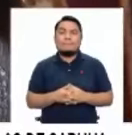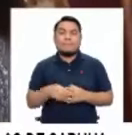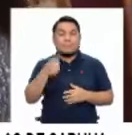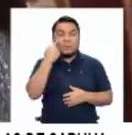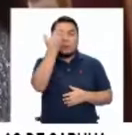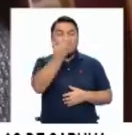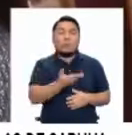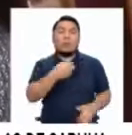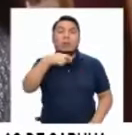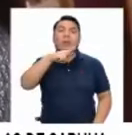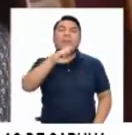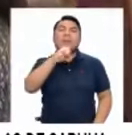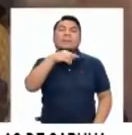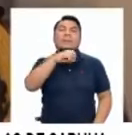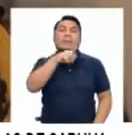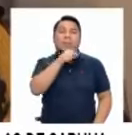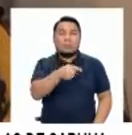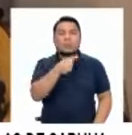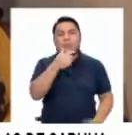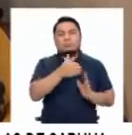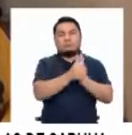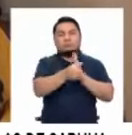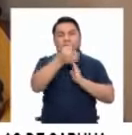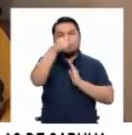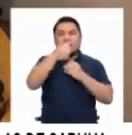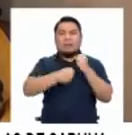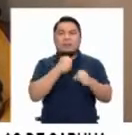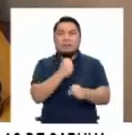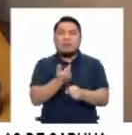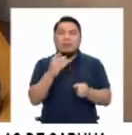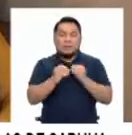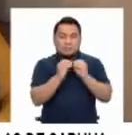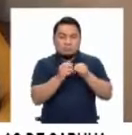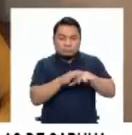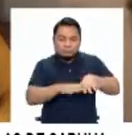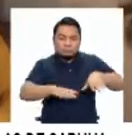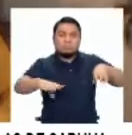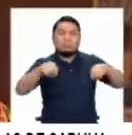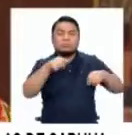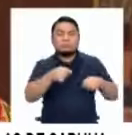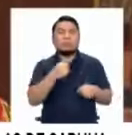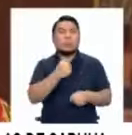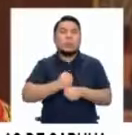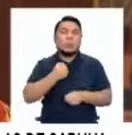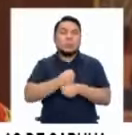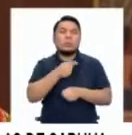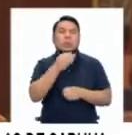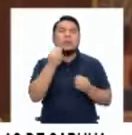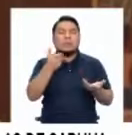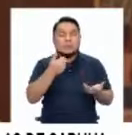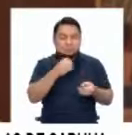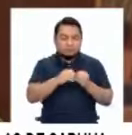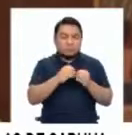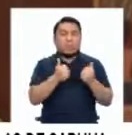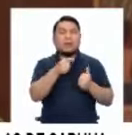Primitivo Ebanán, el maestro artesano exponente de las tablas de Sarwa, lucha contra el cáncer.